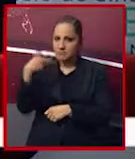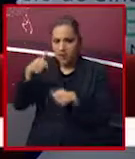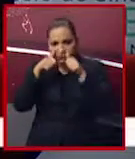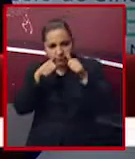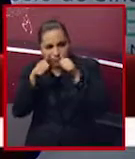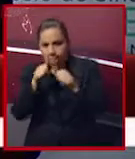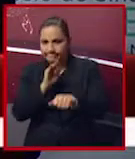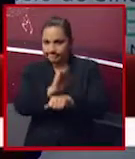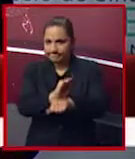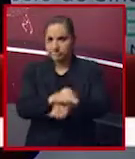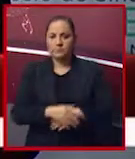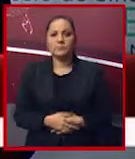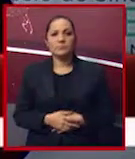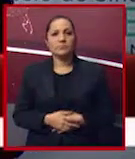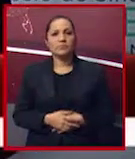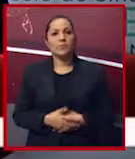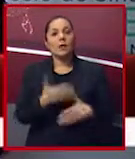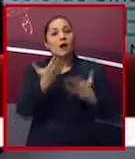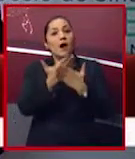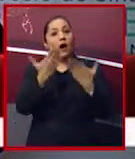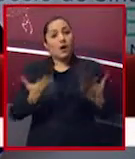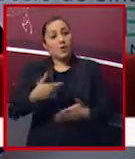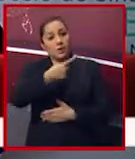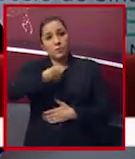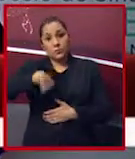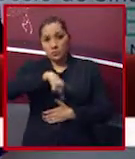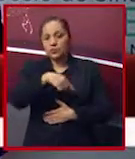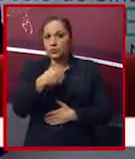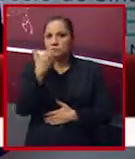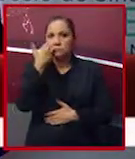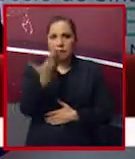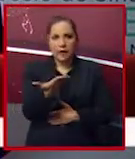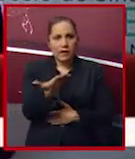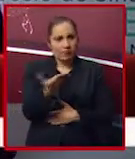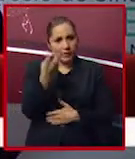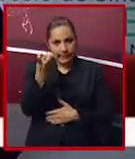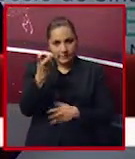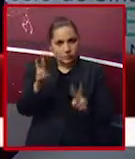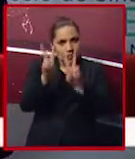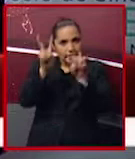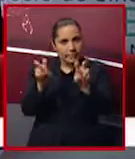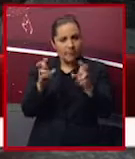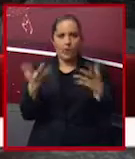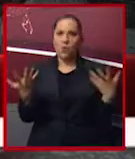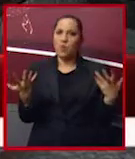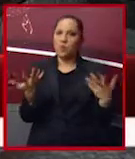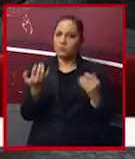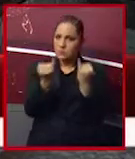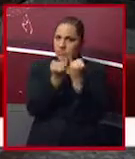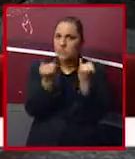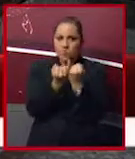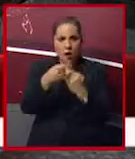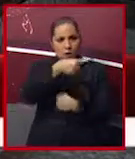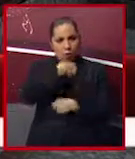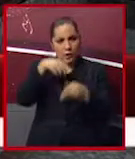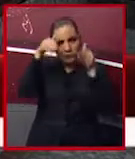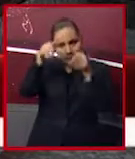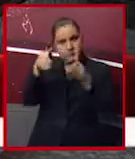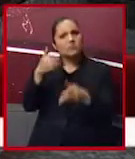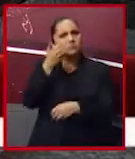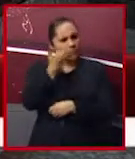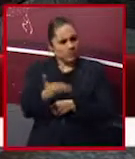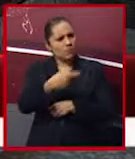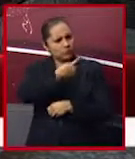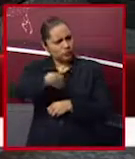Vamos a compartir esta preocupación que es el hacer toda la gestión ante el gobierno federal para que